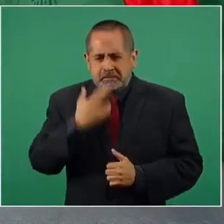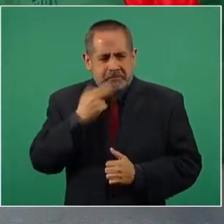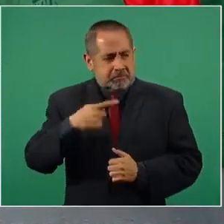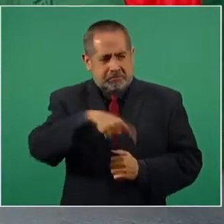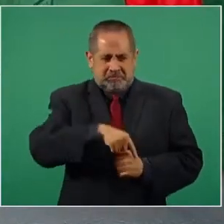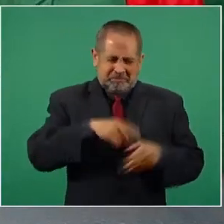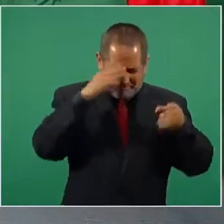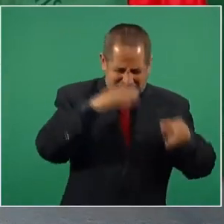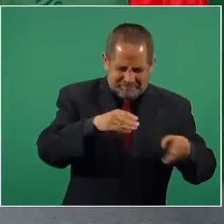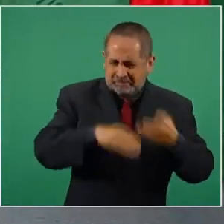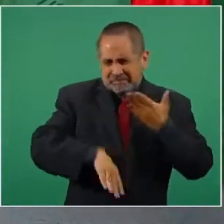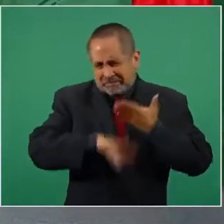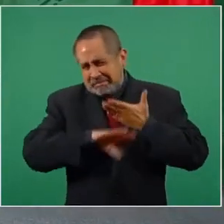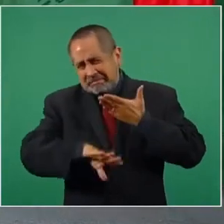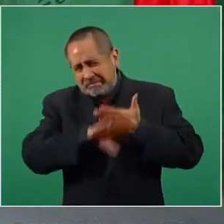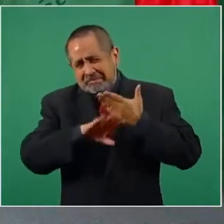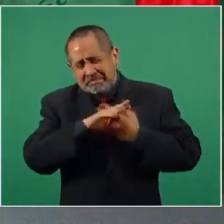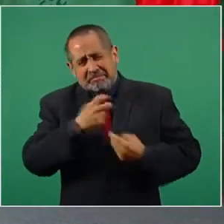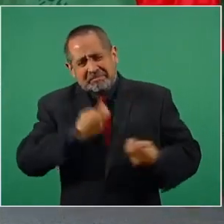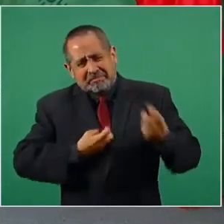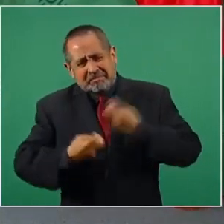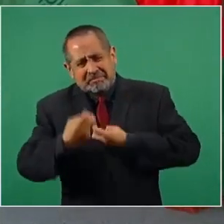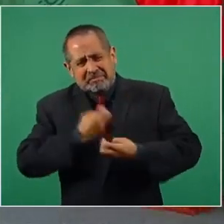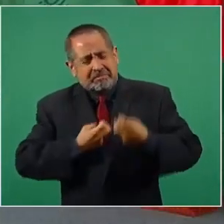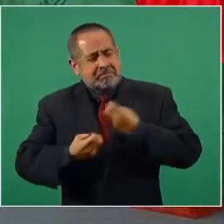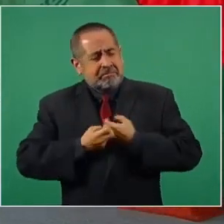dedicados a atacarnos?